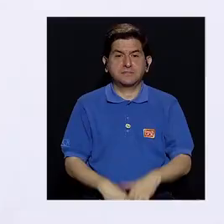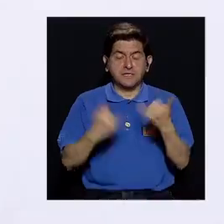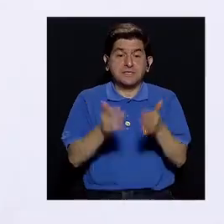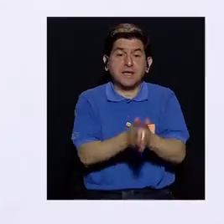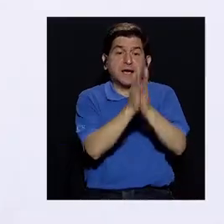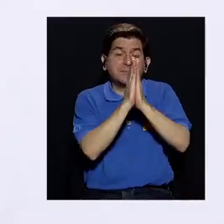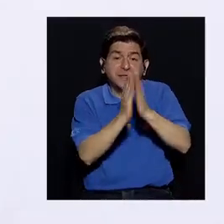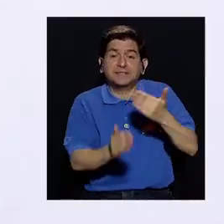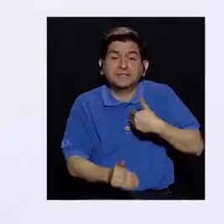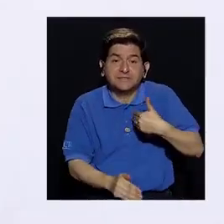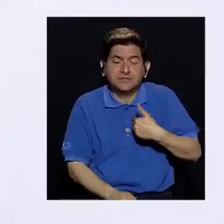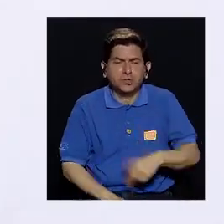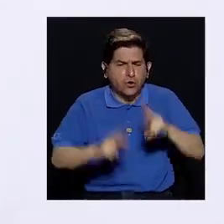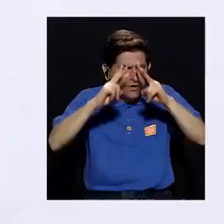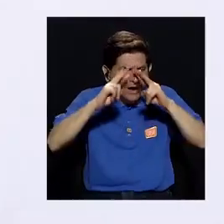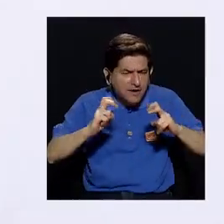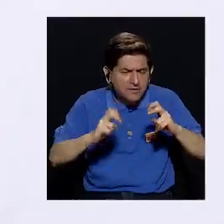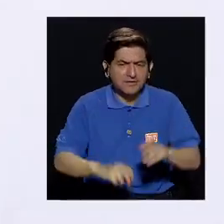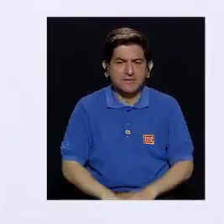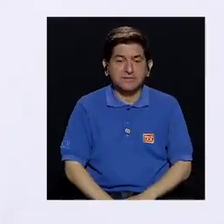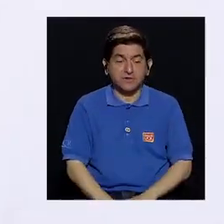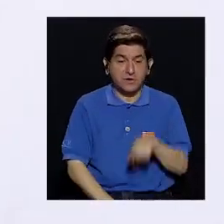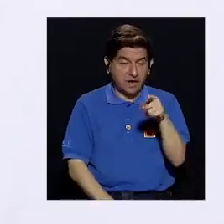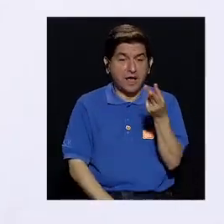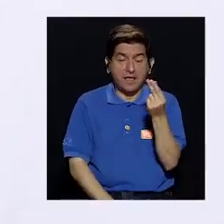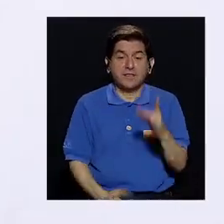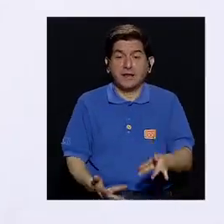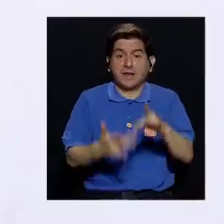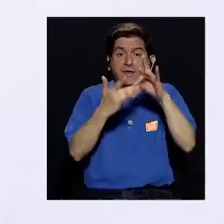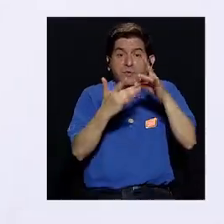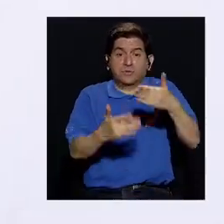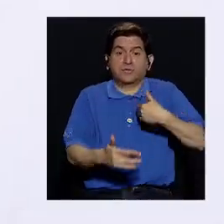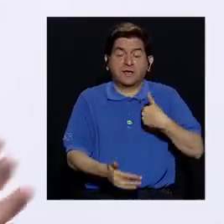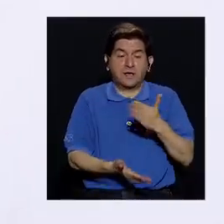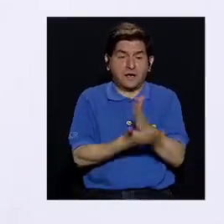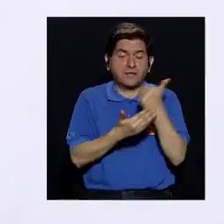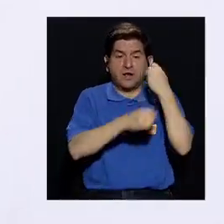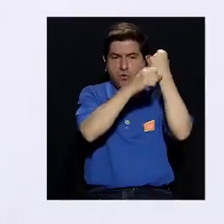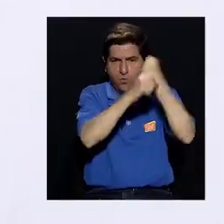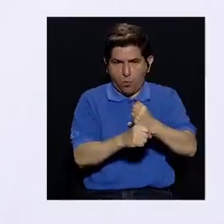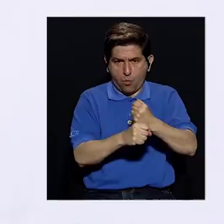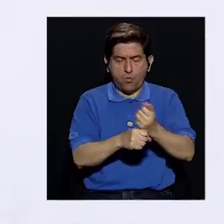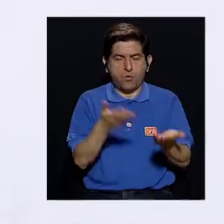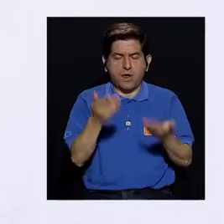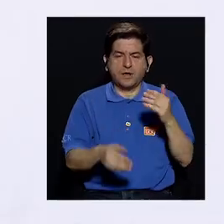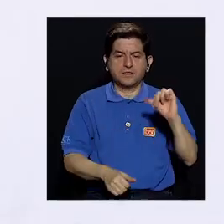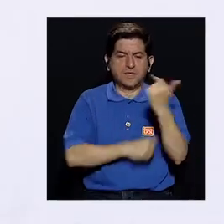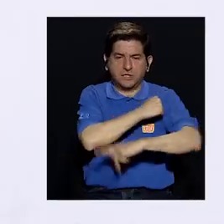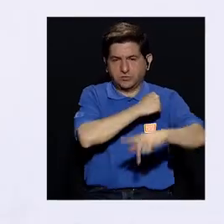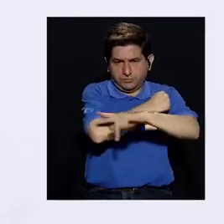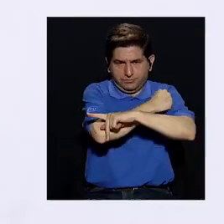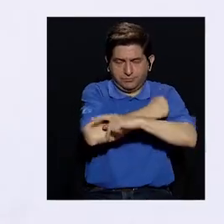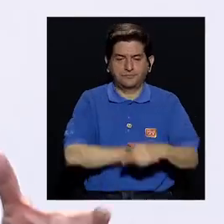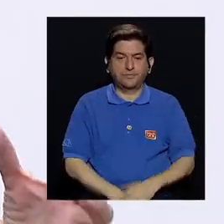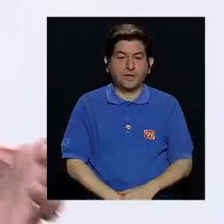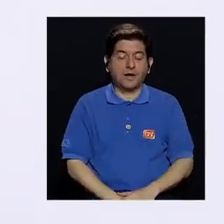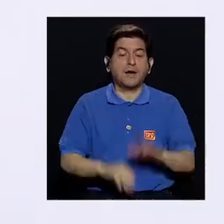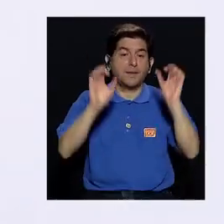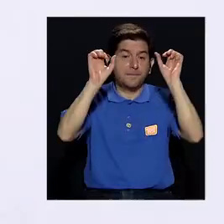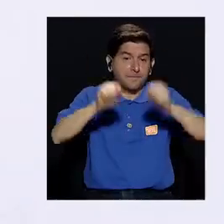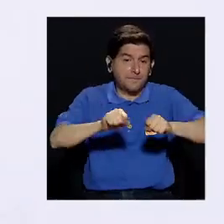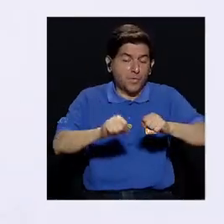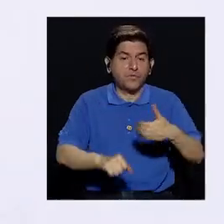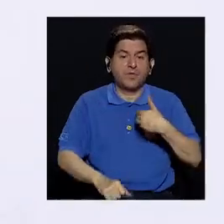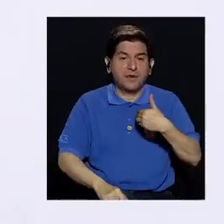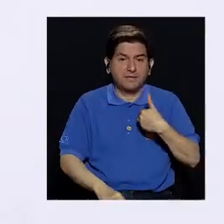y mete esta solicitud vamos a realizarla etcétera y consigue fondos especiales de alguna fundaciones del extranjero y de esa manera se